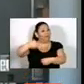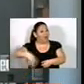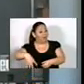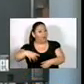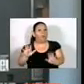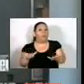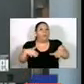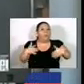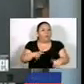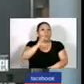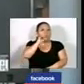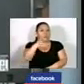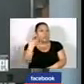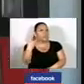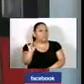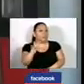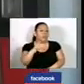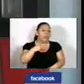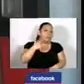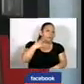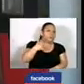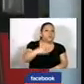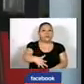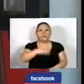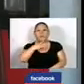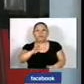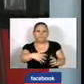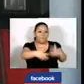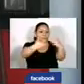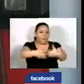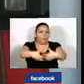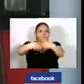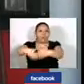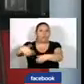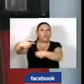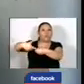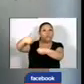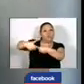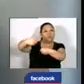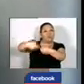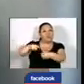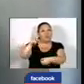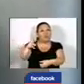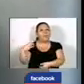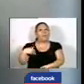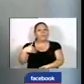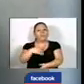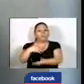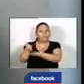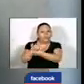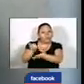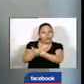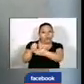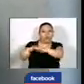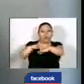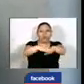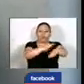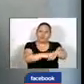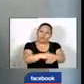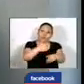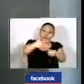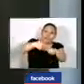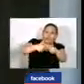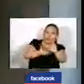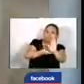que aseguran ya comenzó a impactar en los costos de las empresas. El Ministerio de Economía anunció nuevas variaciones que van desde los